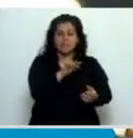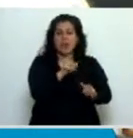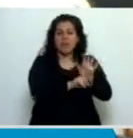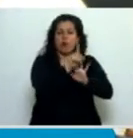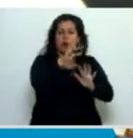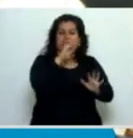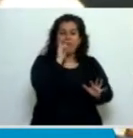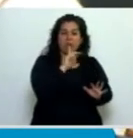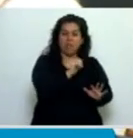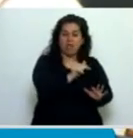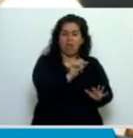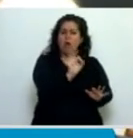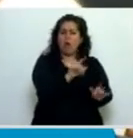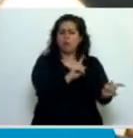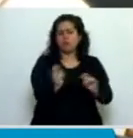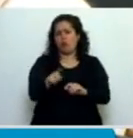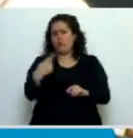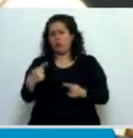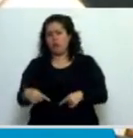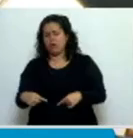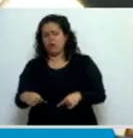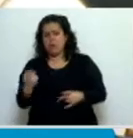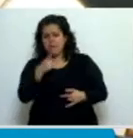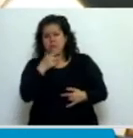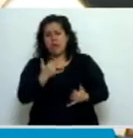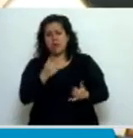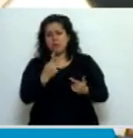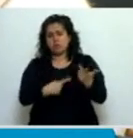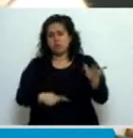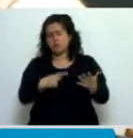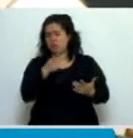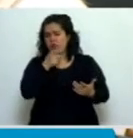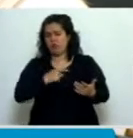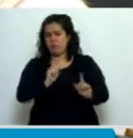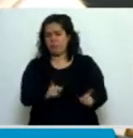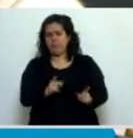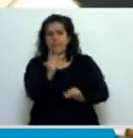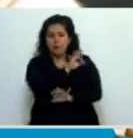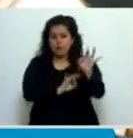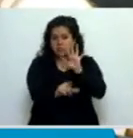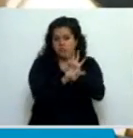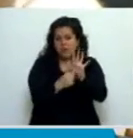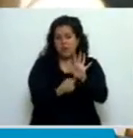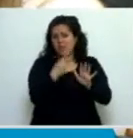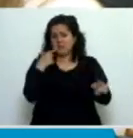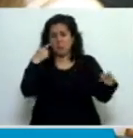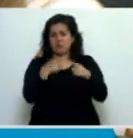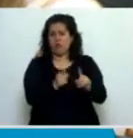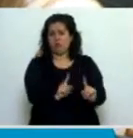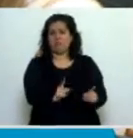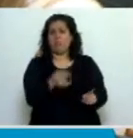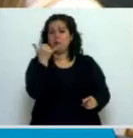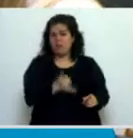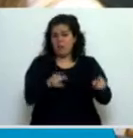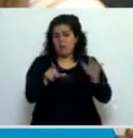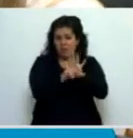o es conveniente hacer otra? Yo creo que hay muchas preguntas que no se responden, a donde este proyecto obviamente no apunta, porque entre otras cosas es